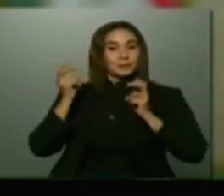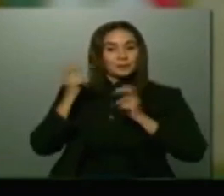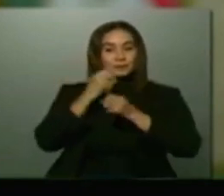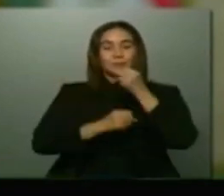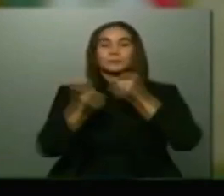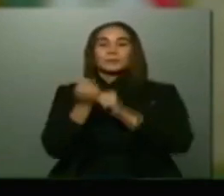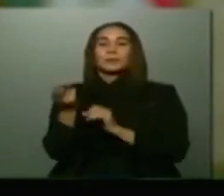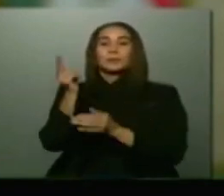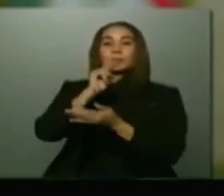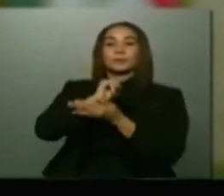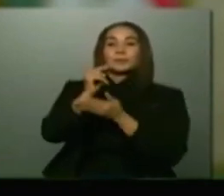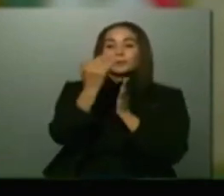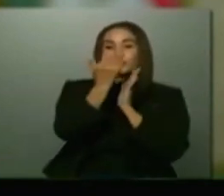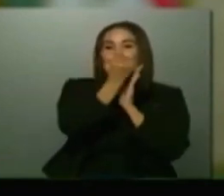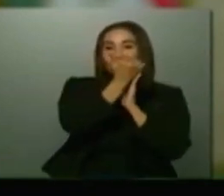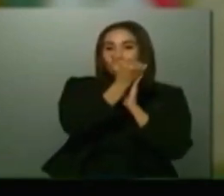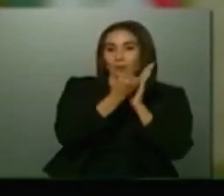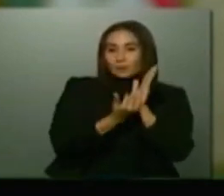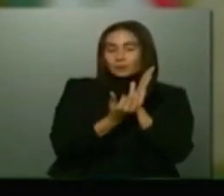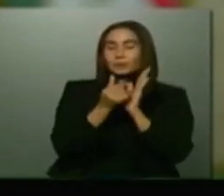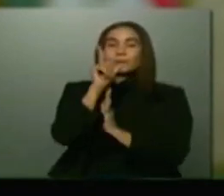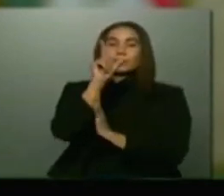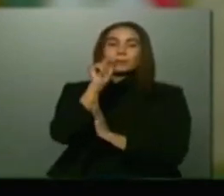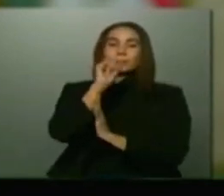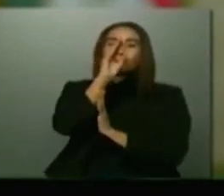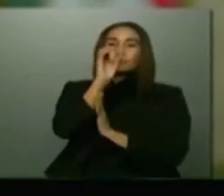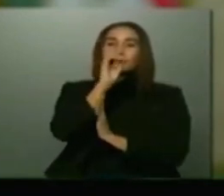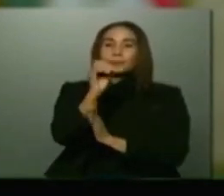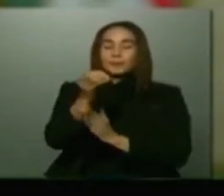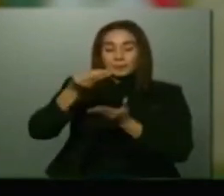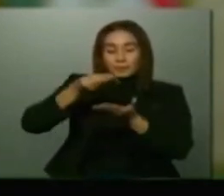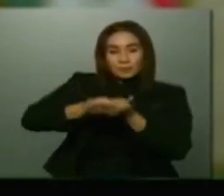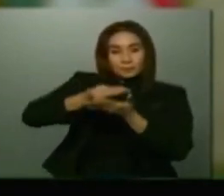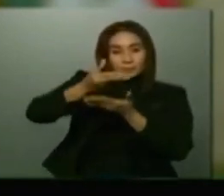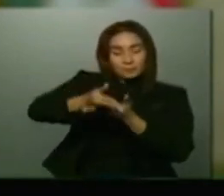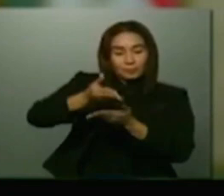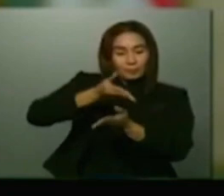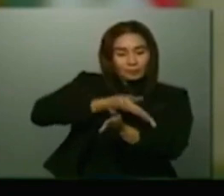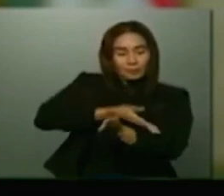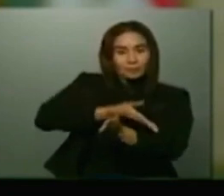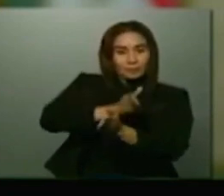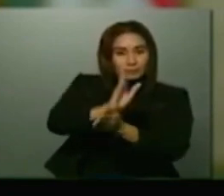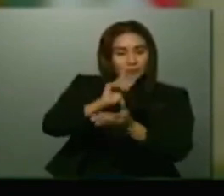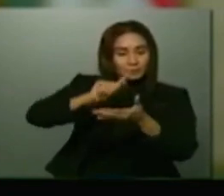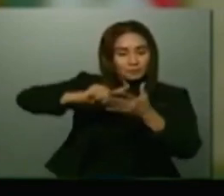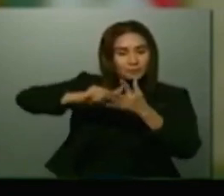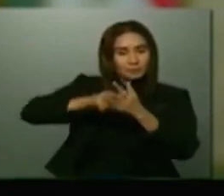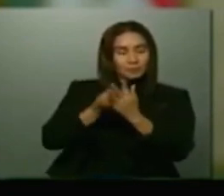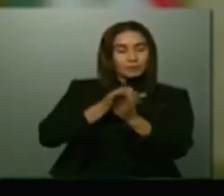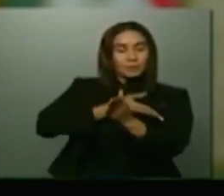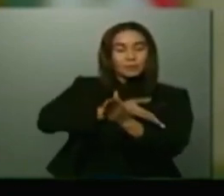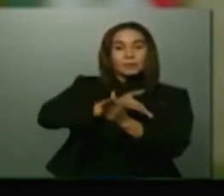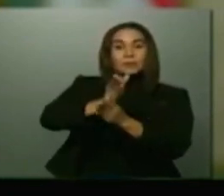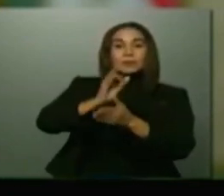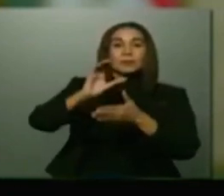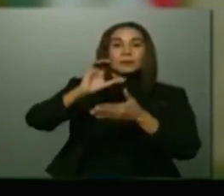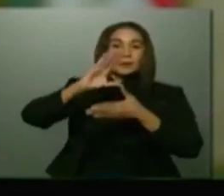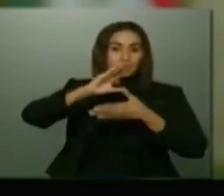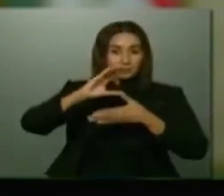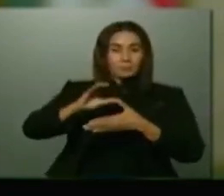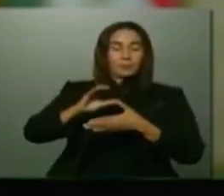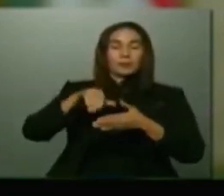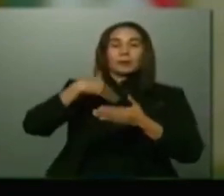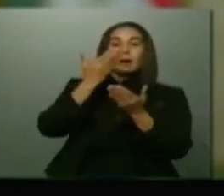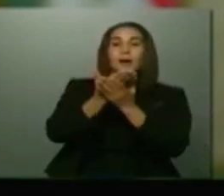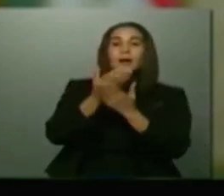1 de enero del 2022, reducir en promedio un 20% del costo del trayecto comprendido desde la autopista Las Américas